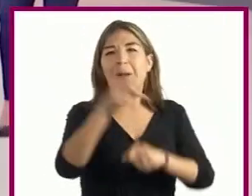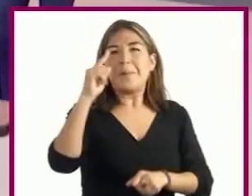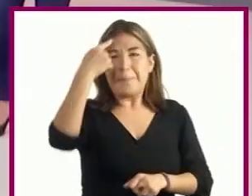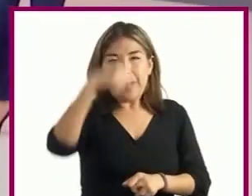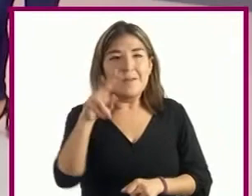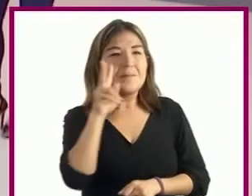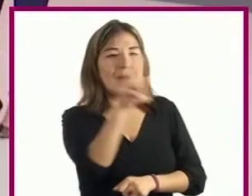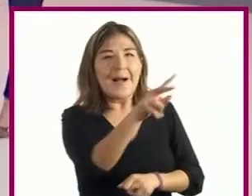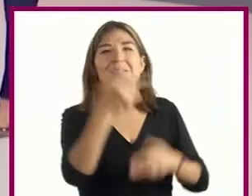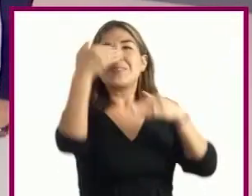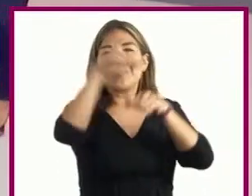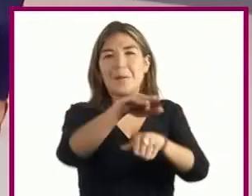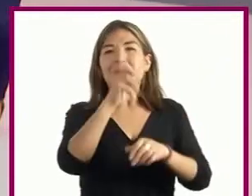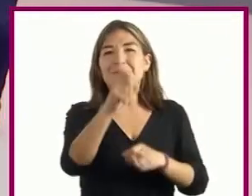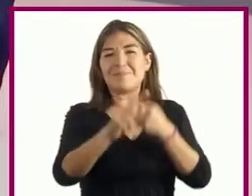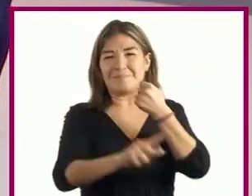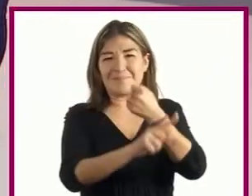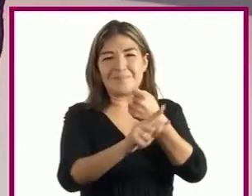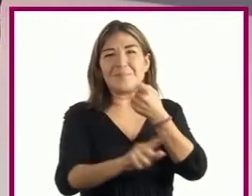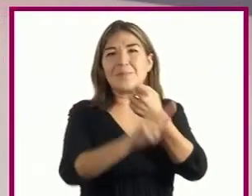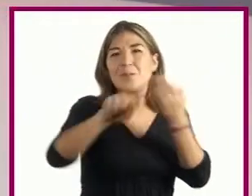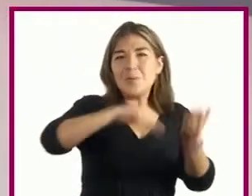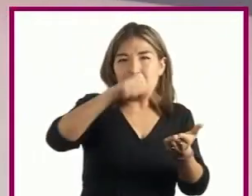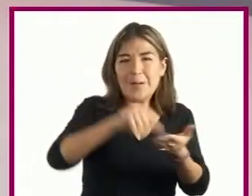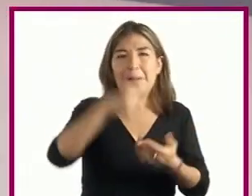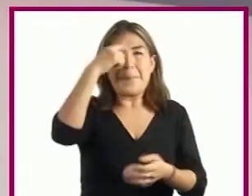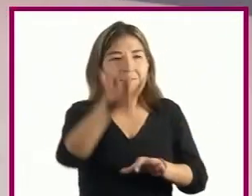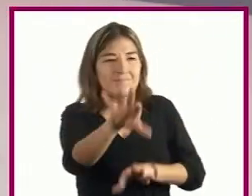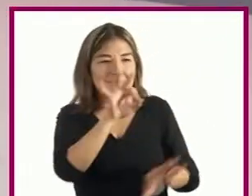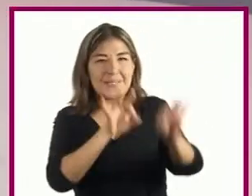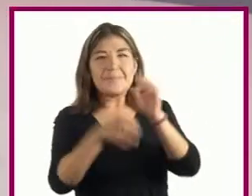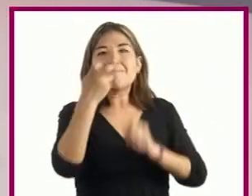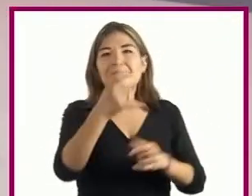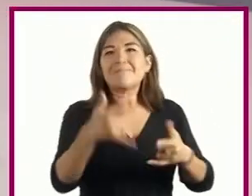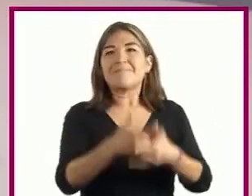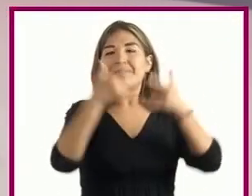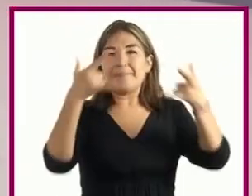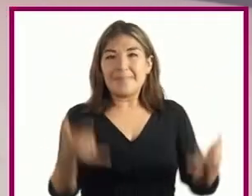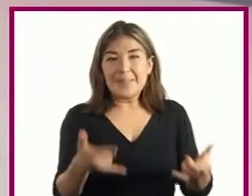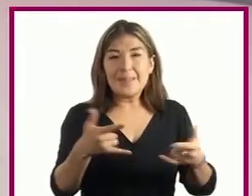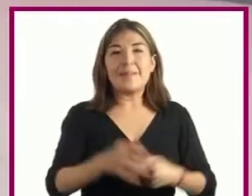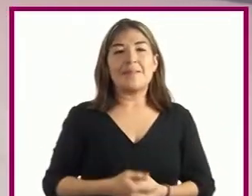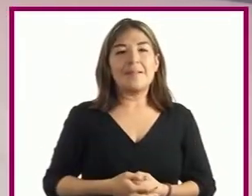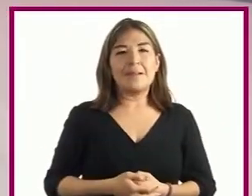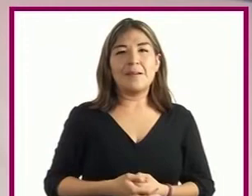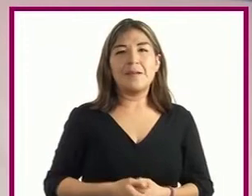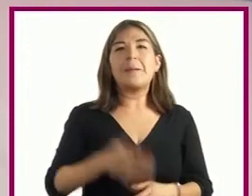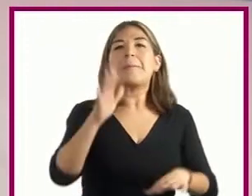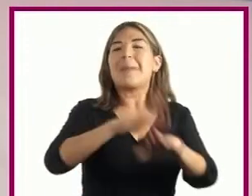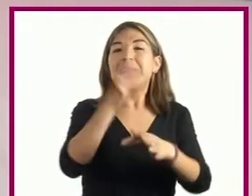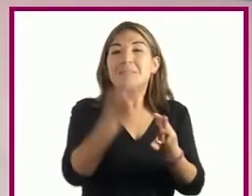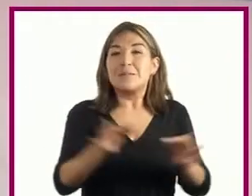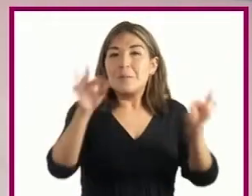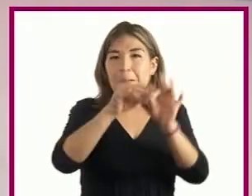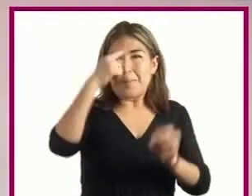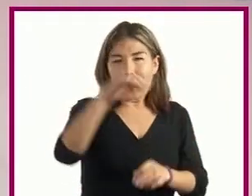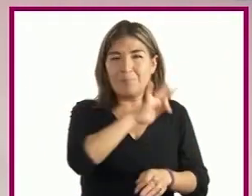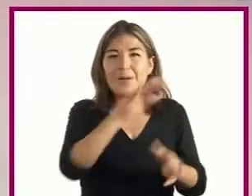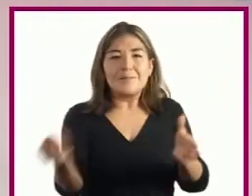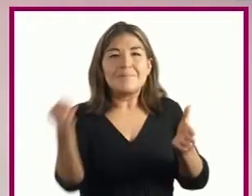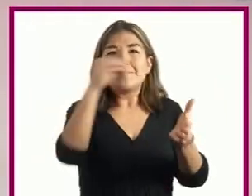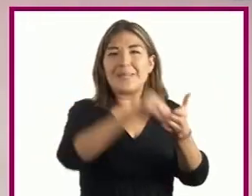observar acerca de los espacios que podemos retomar de las narraciones, sobre todo los más significativos para adaptarlos